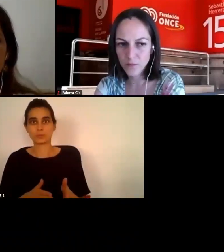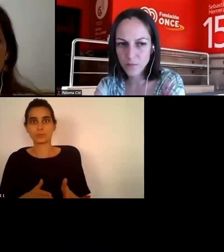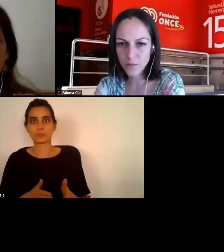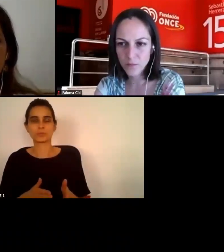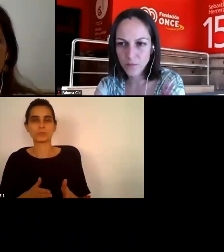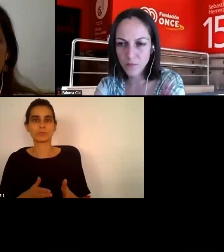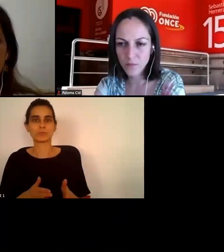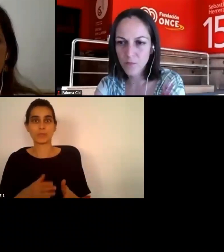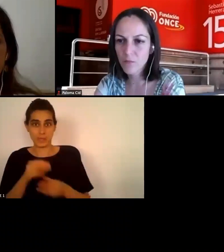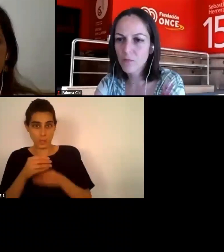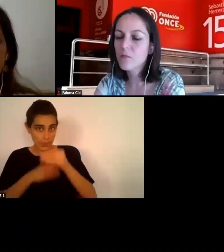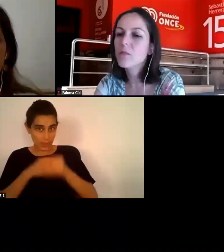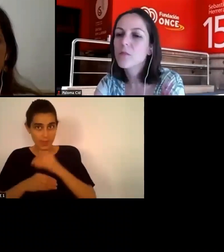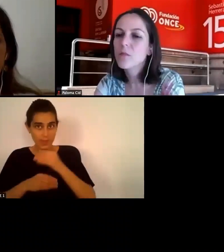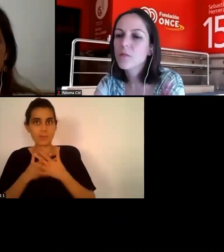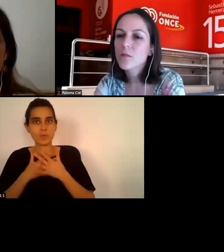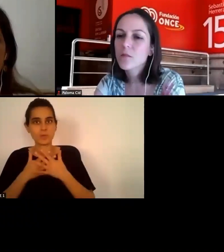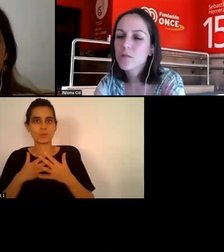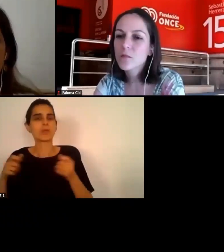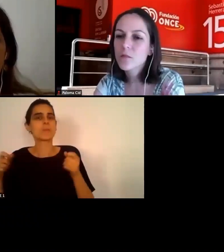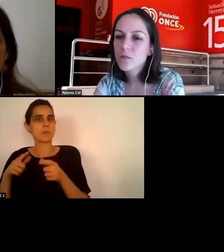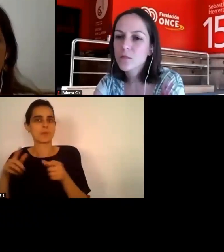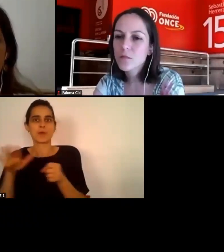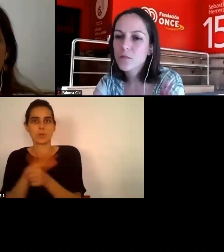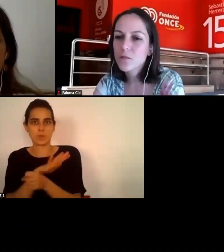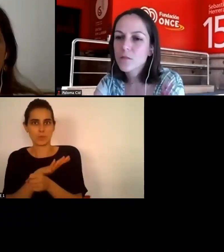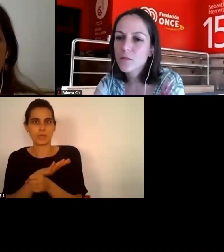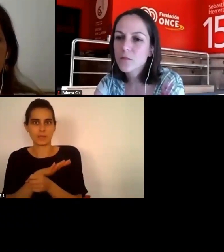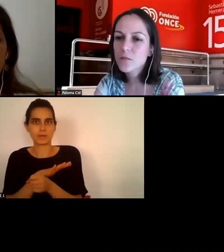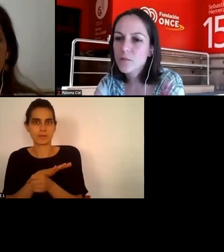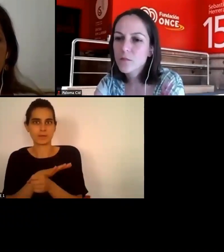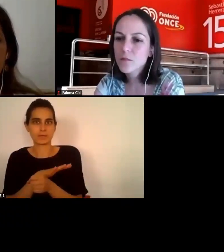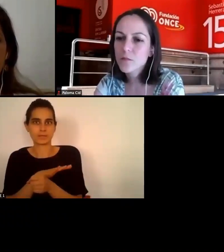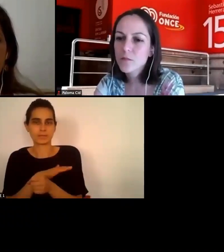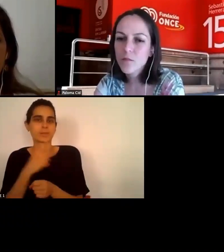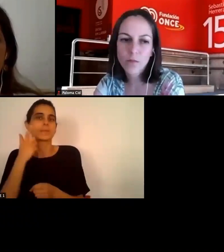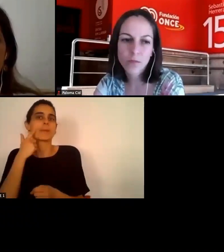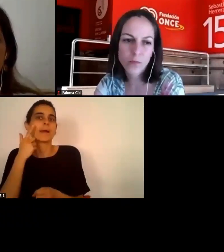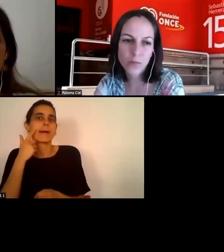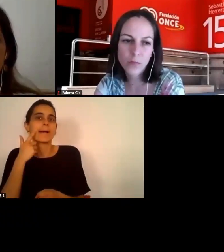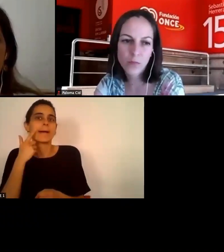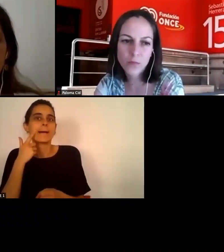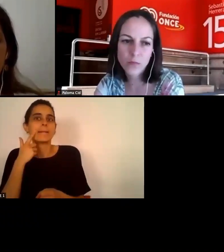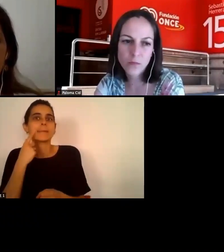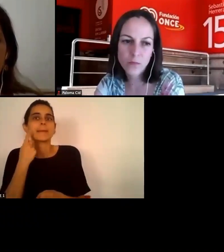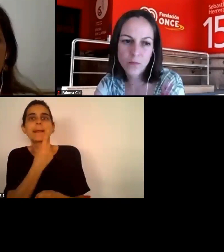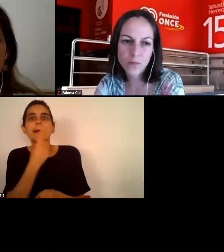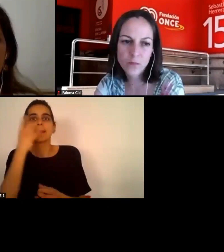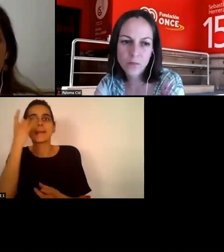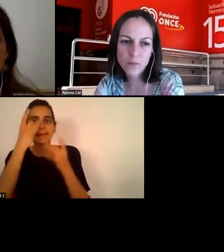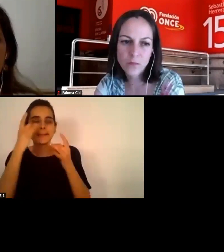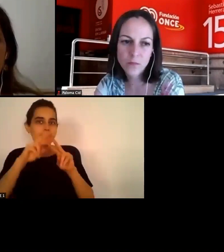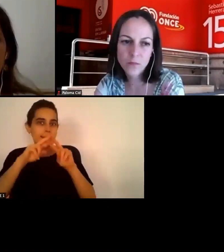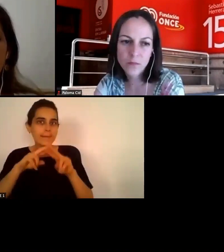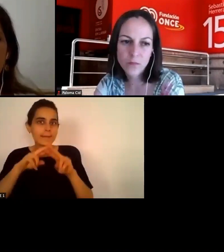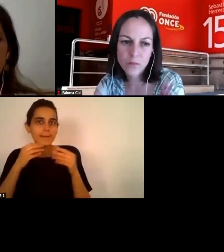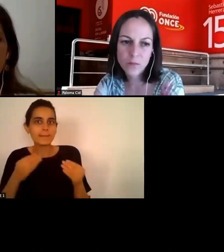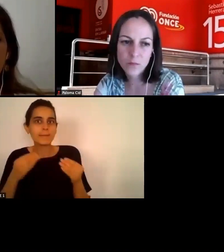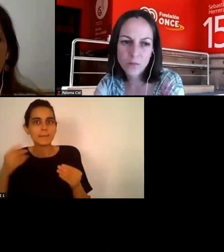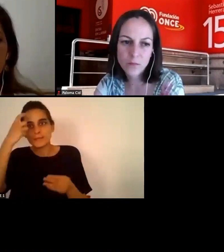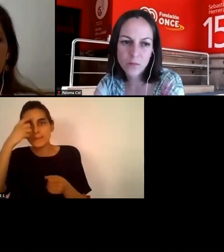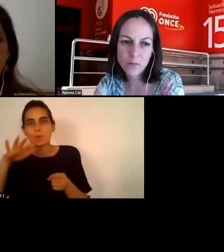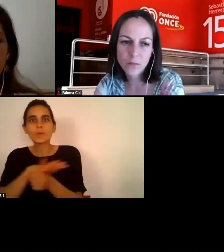cubierto por dicha póliza y bueno, ya tendríamos que ver pormenorizadamente en cada actividad las coberturas que